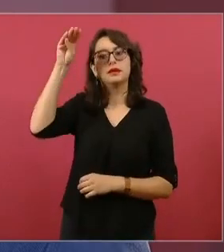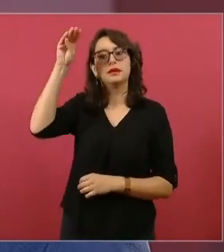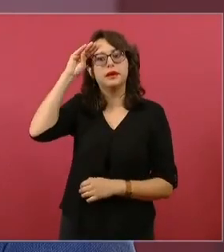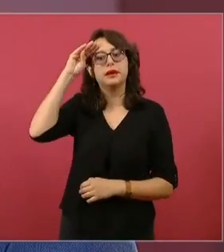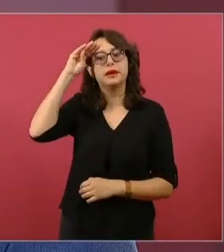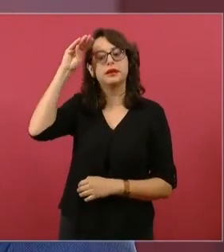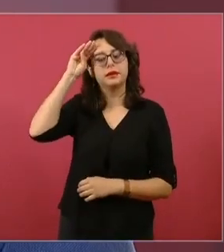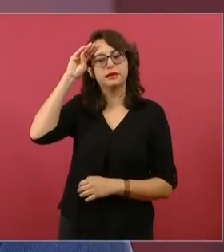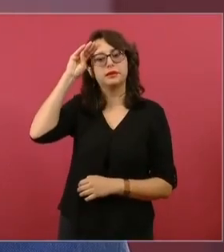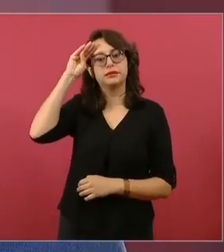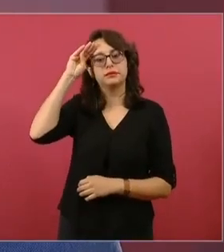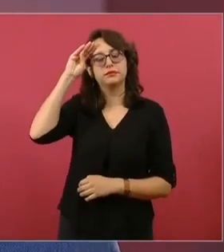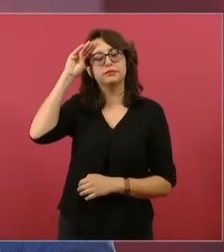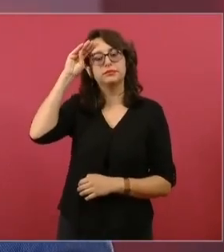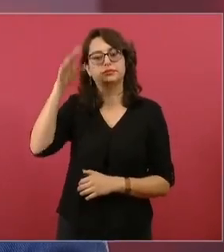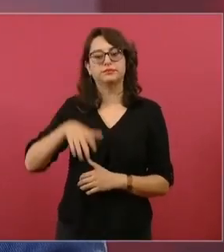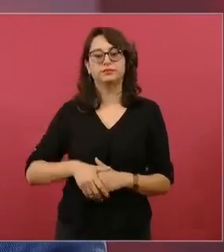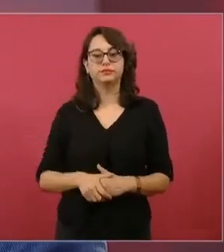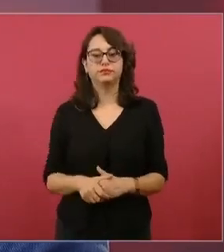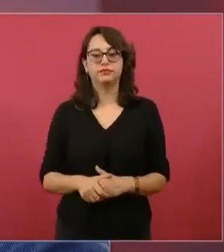no